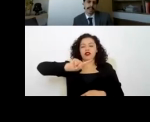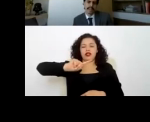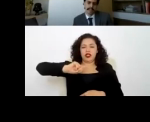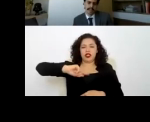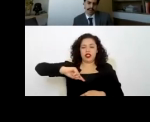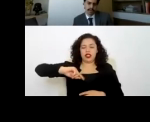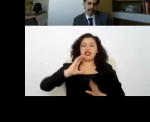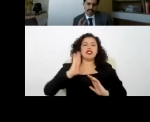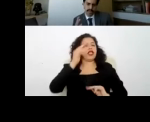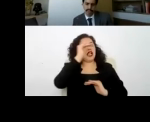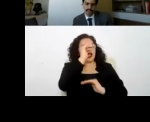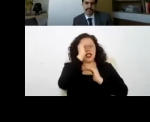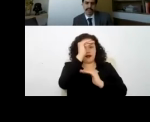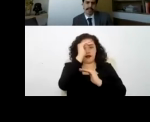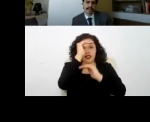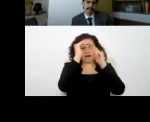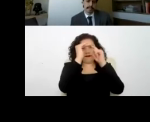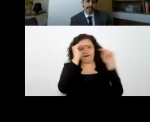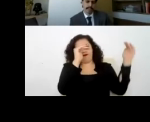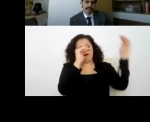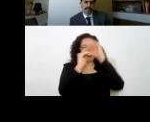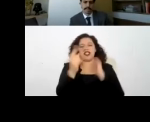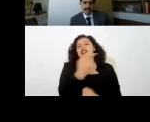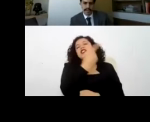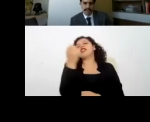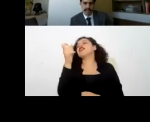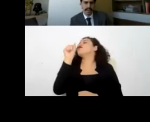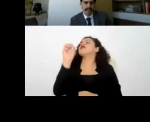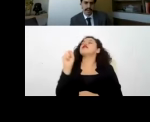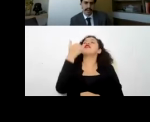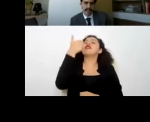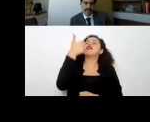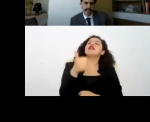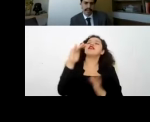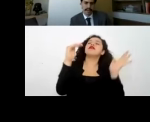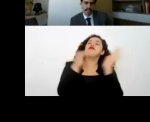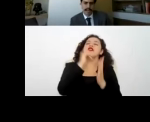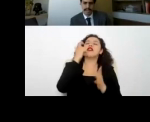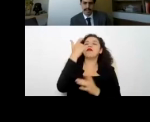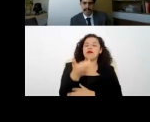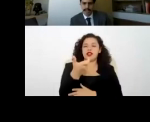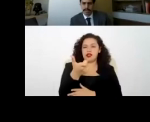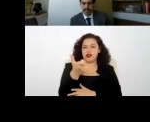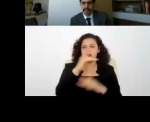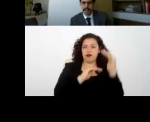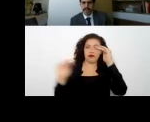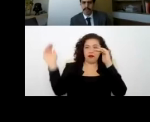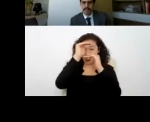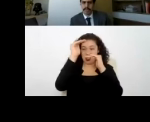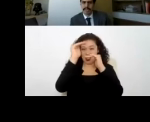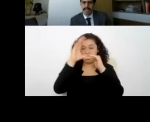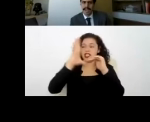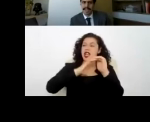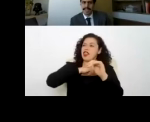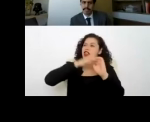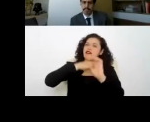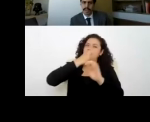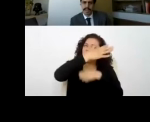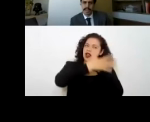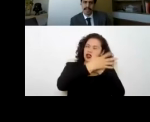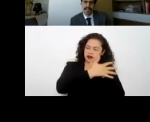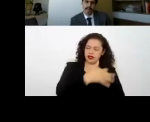umbral de los 166 mil pesos aproximadamente para este año. Entonces, si